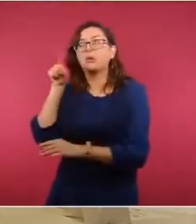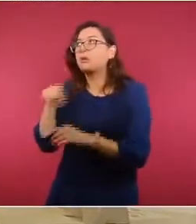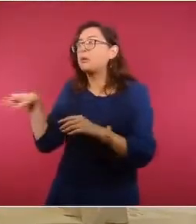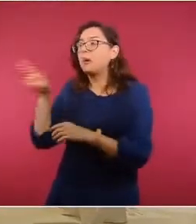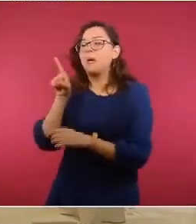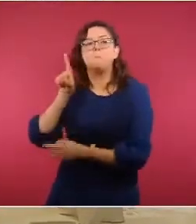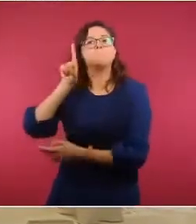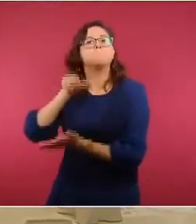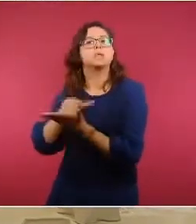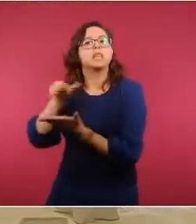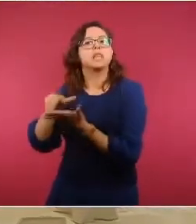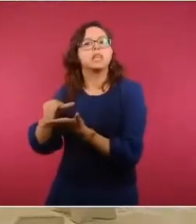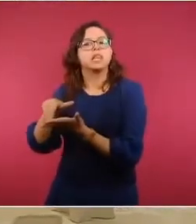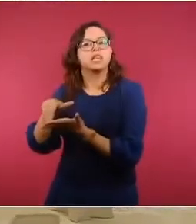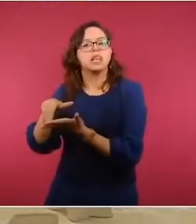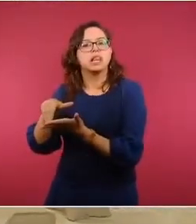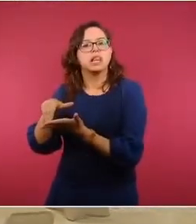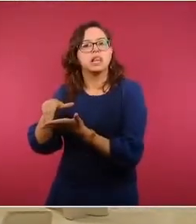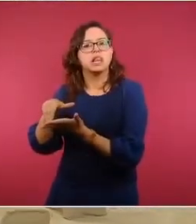1,000 millones,